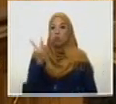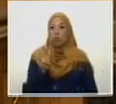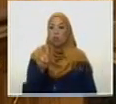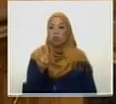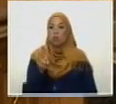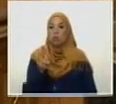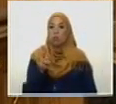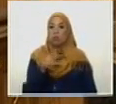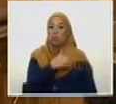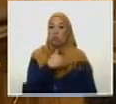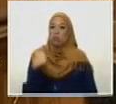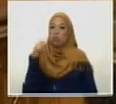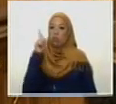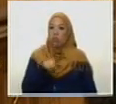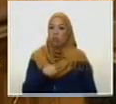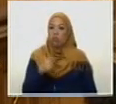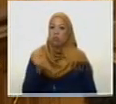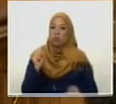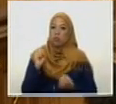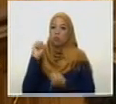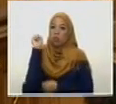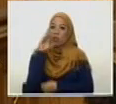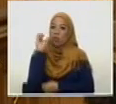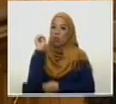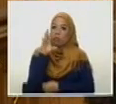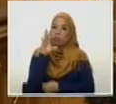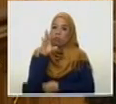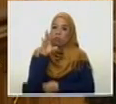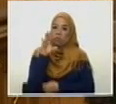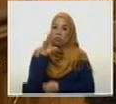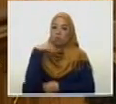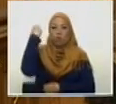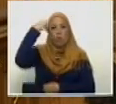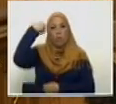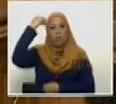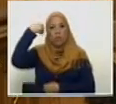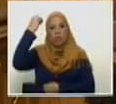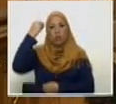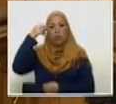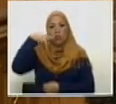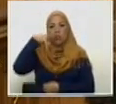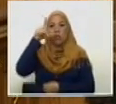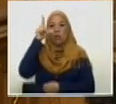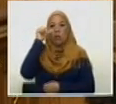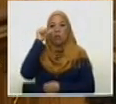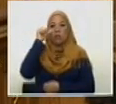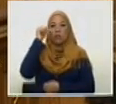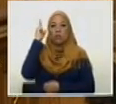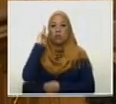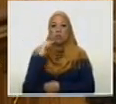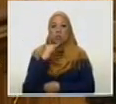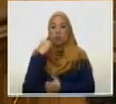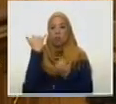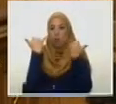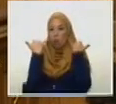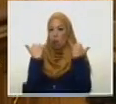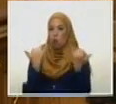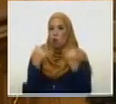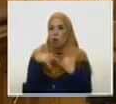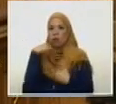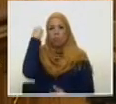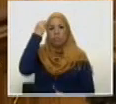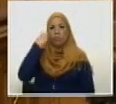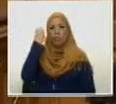Quiero traer a esta plenaria un pensamiento del padre de la patria que cobra vigencia en este momento,